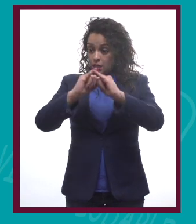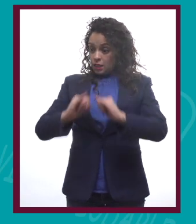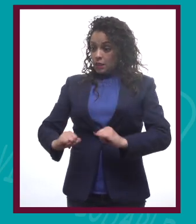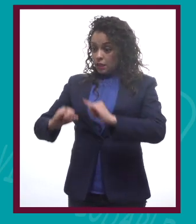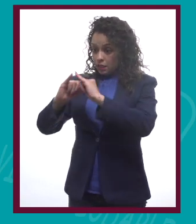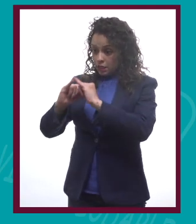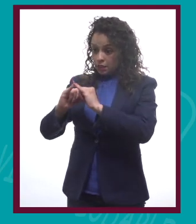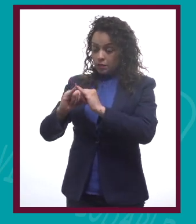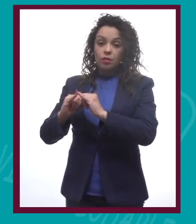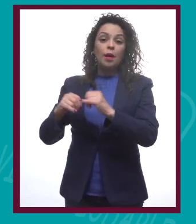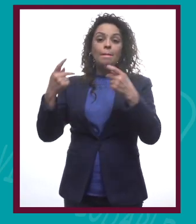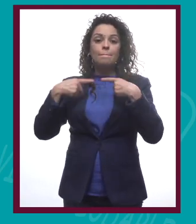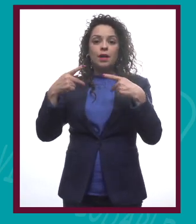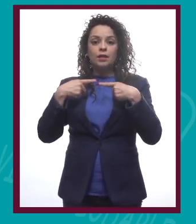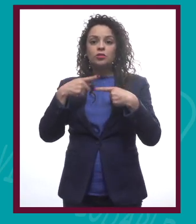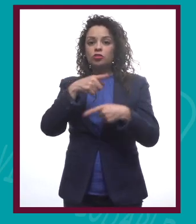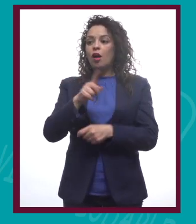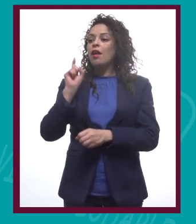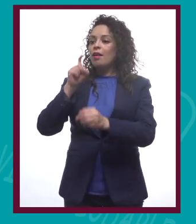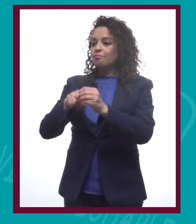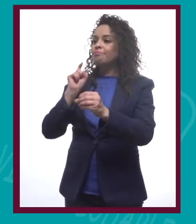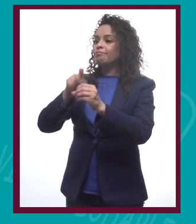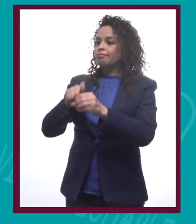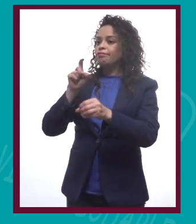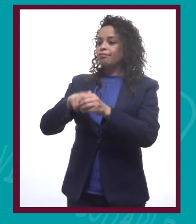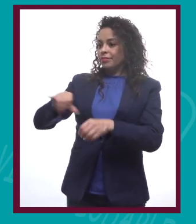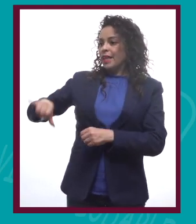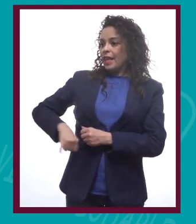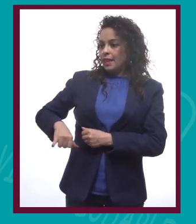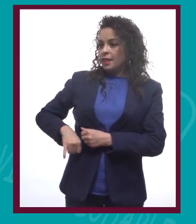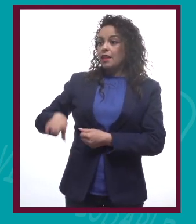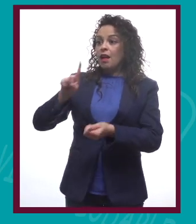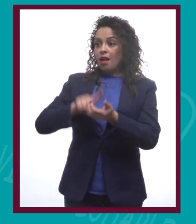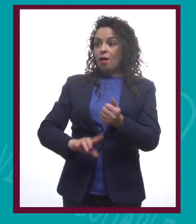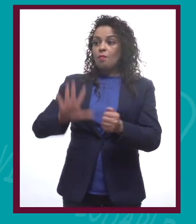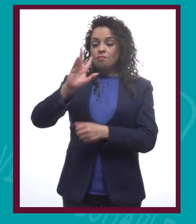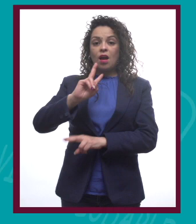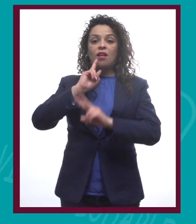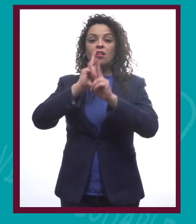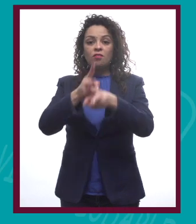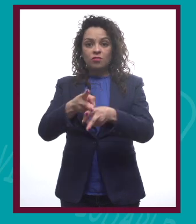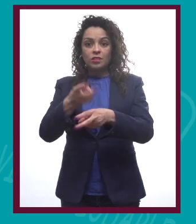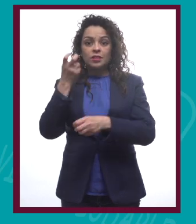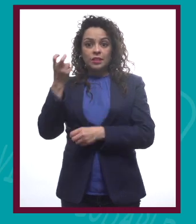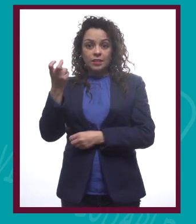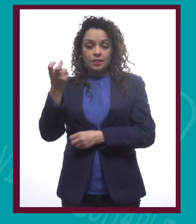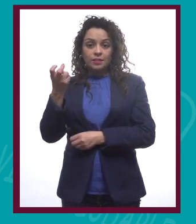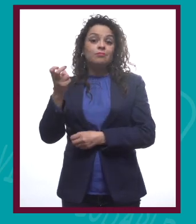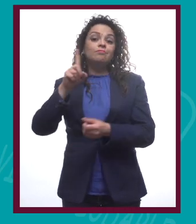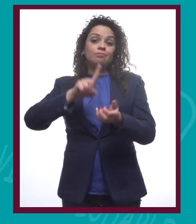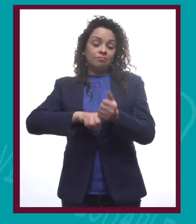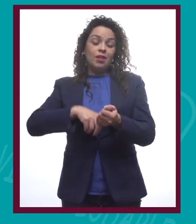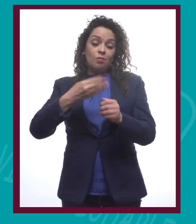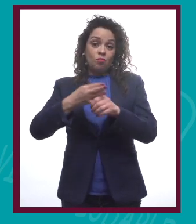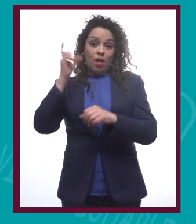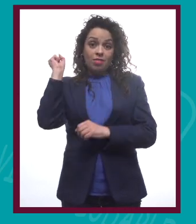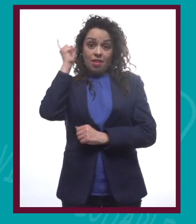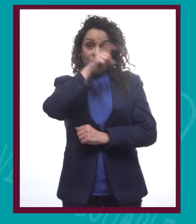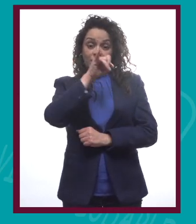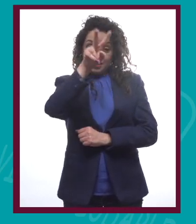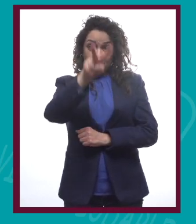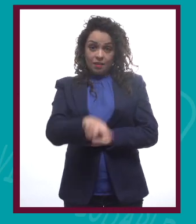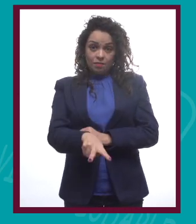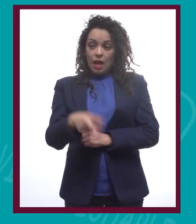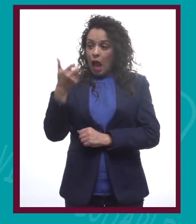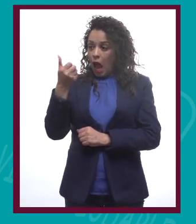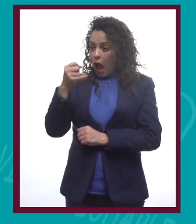personajes medios e instituciones que por sus seguidores e influencia se han convertido en voz cantante en este fenómeno tan complejo.